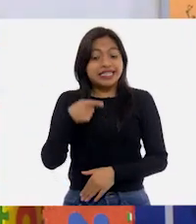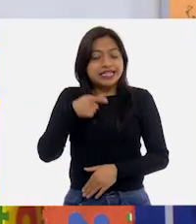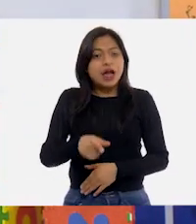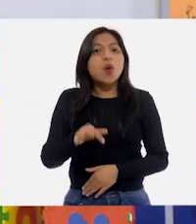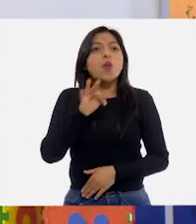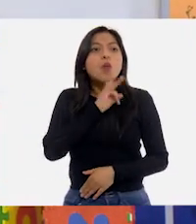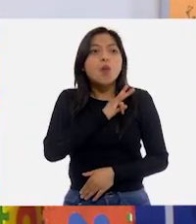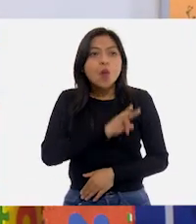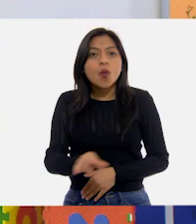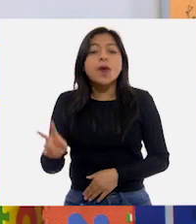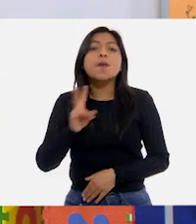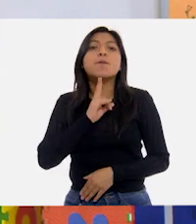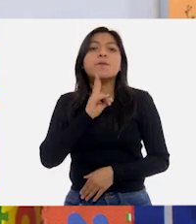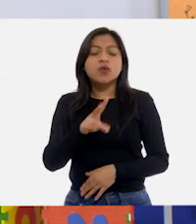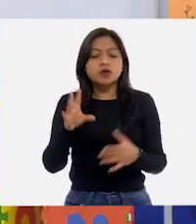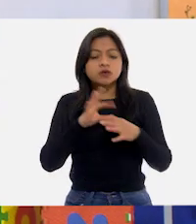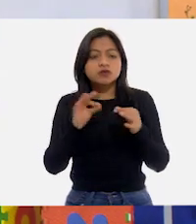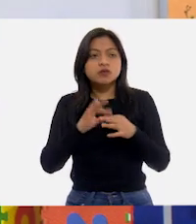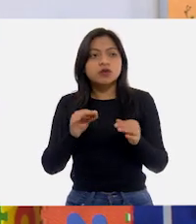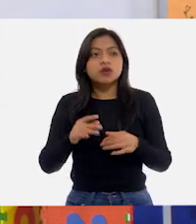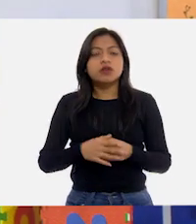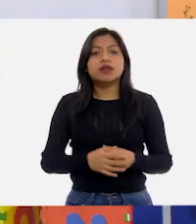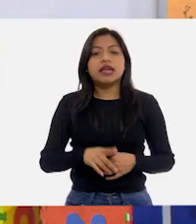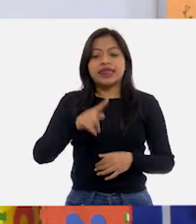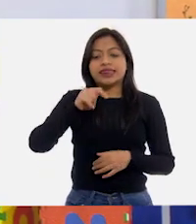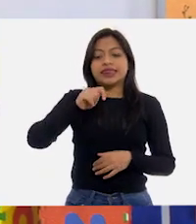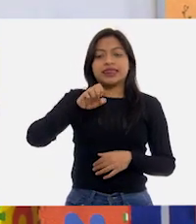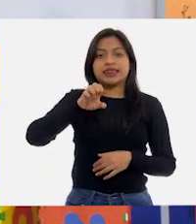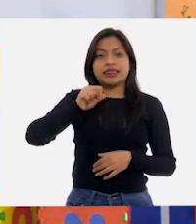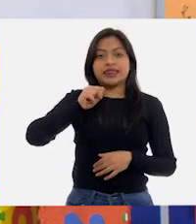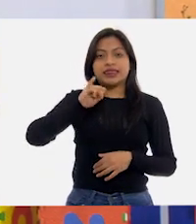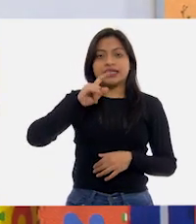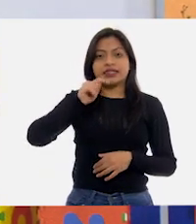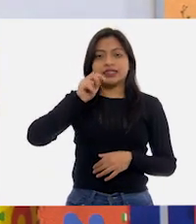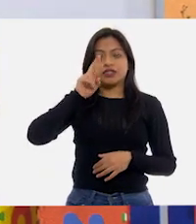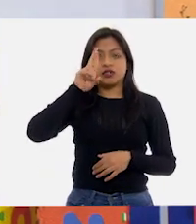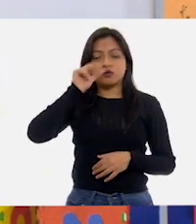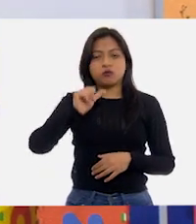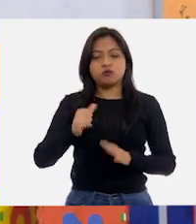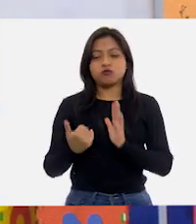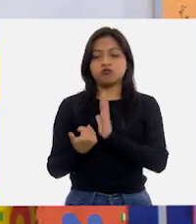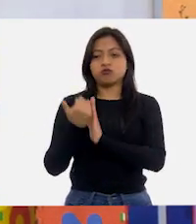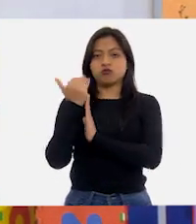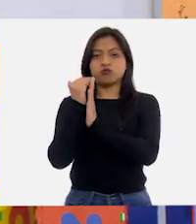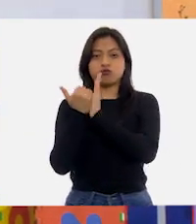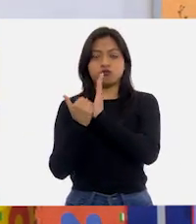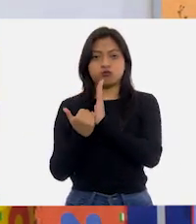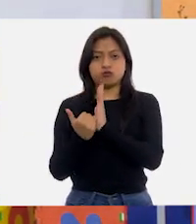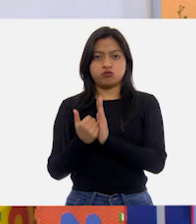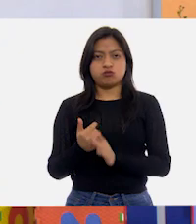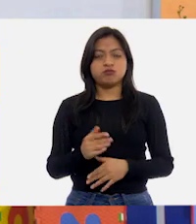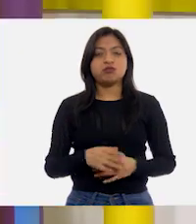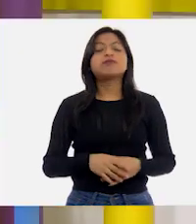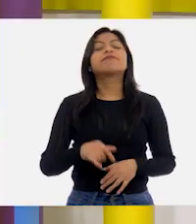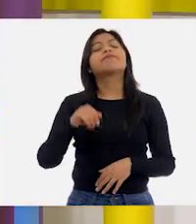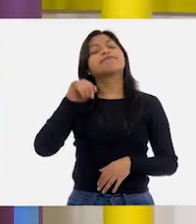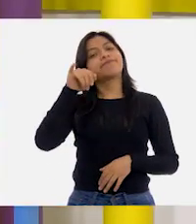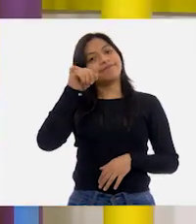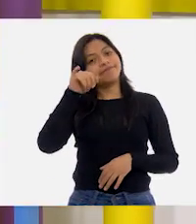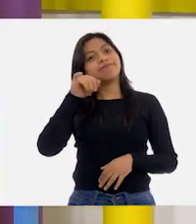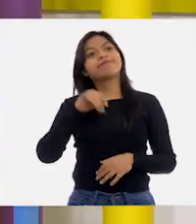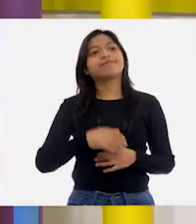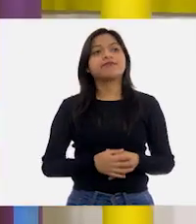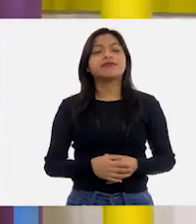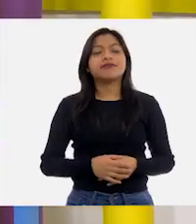pueden decir más o menos por dónde va nuestra voz, a dónde nos pueden colocar en esta organización de voces que vimos.